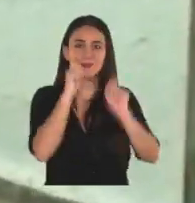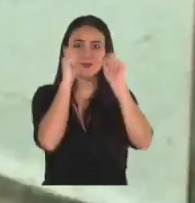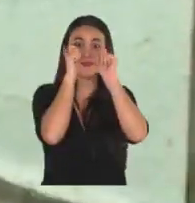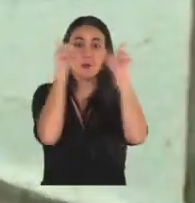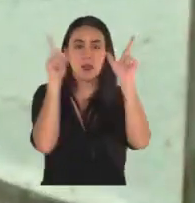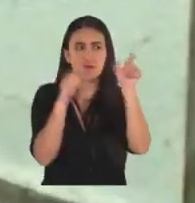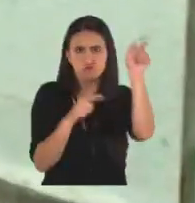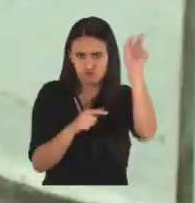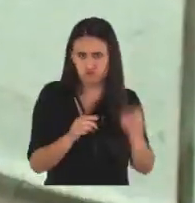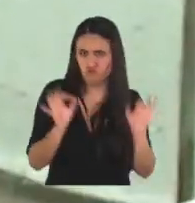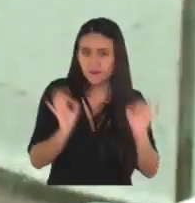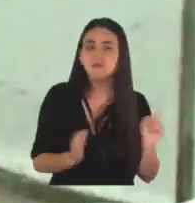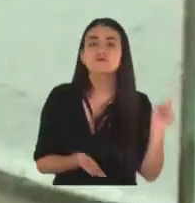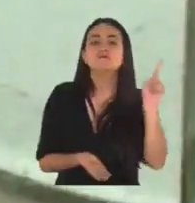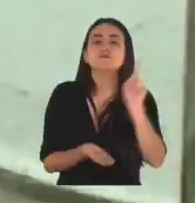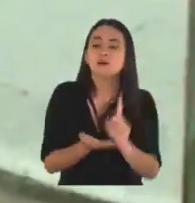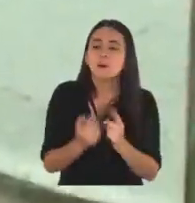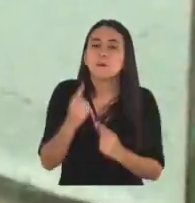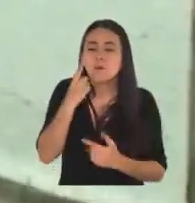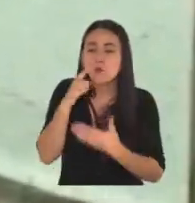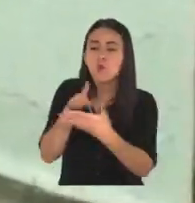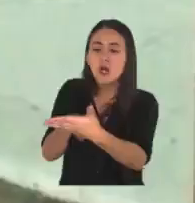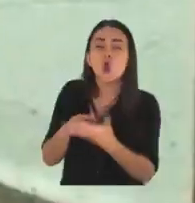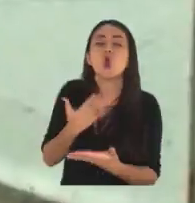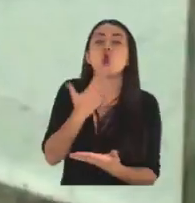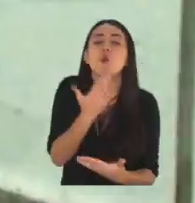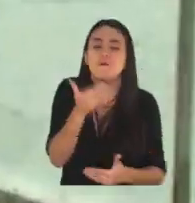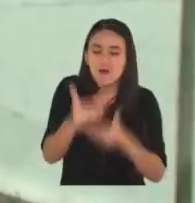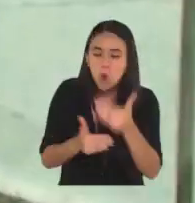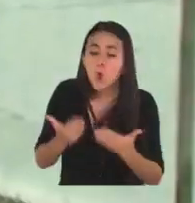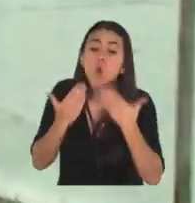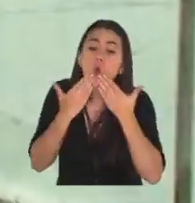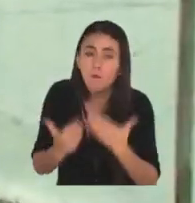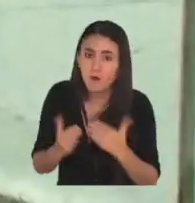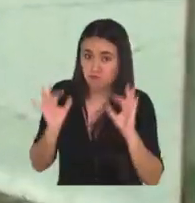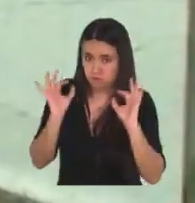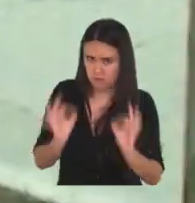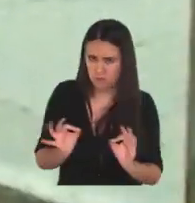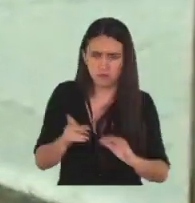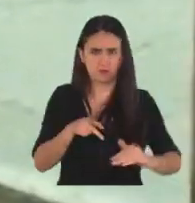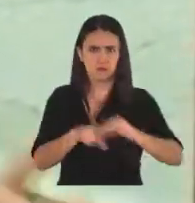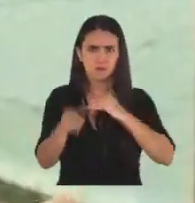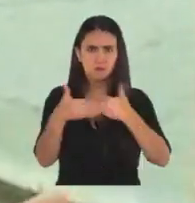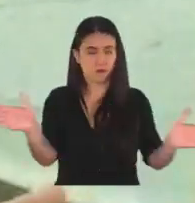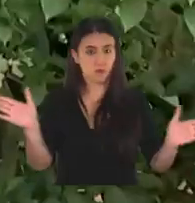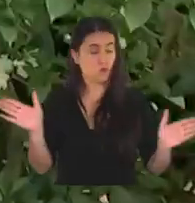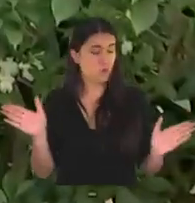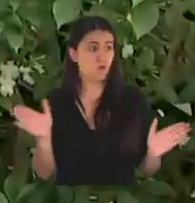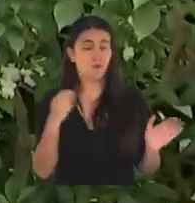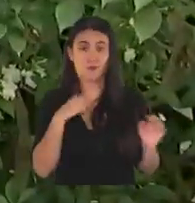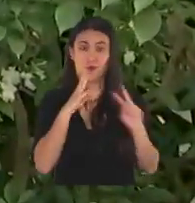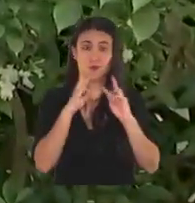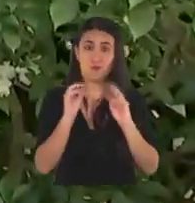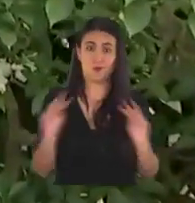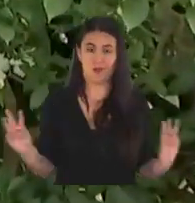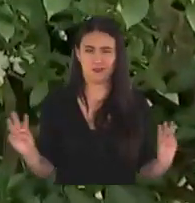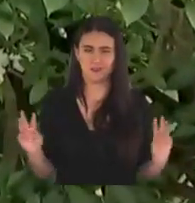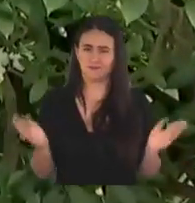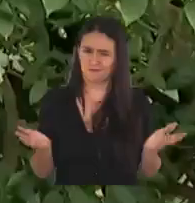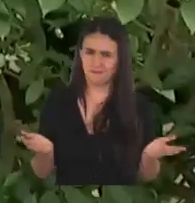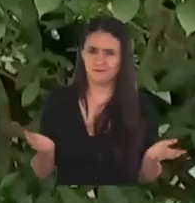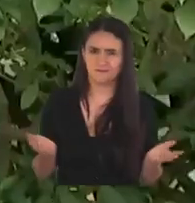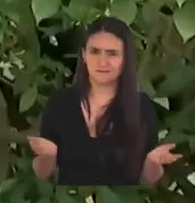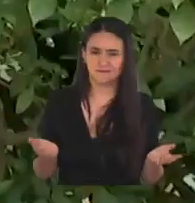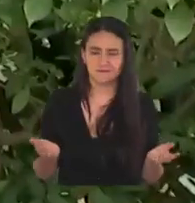venía a ver el primer avance del proyecto de agua potable. Pero eso fue un espectáculo. Si hablamos de esta